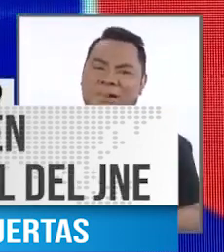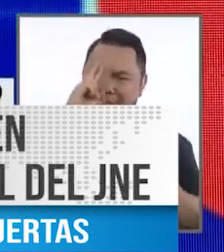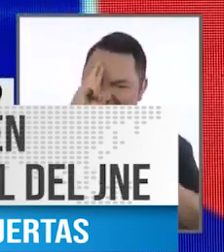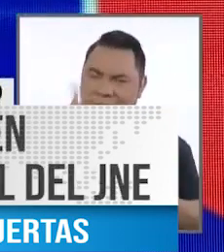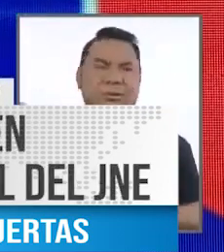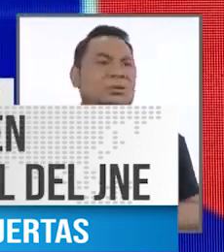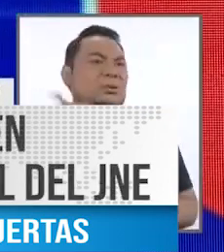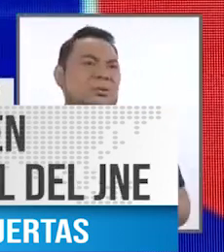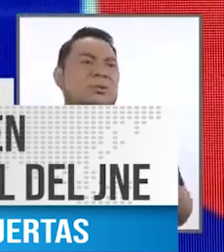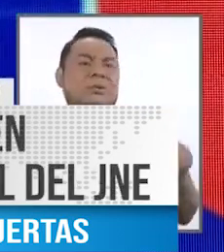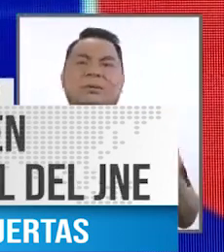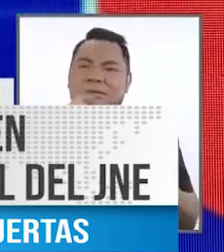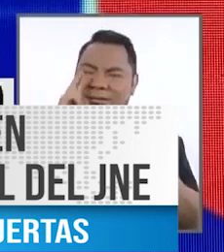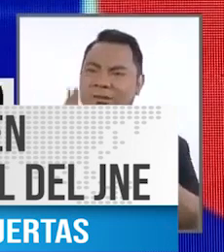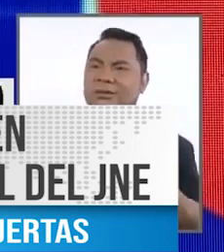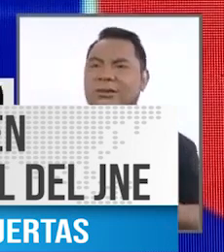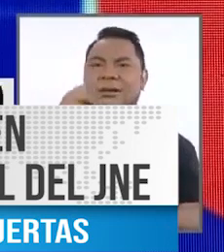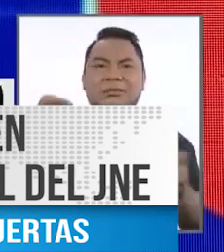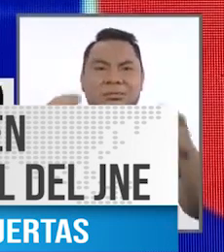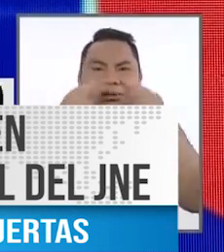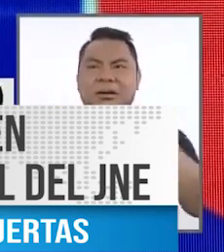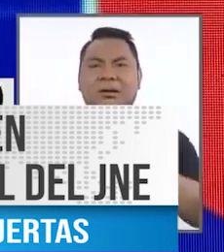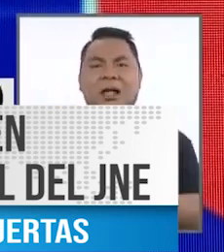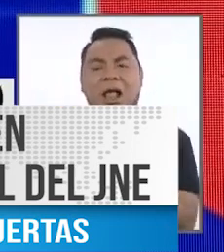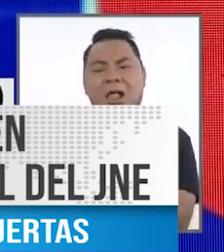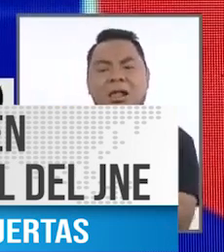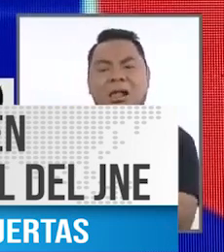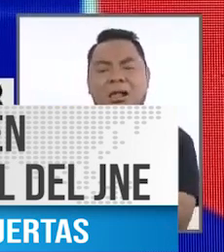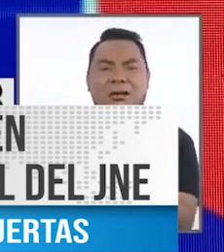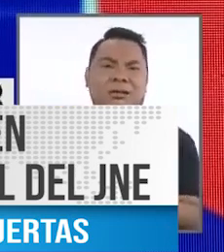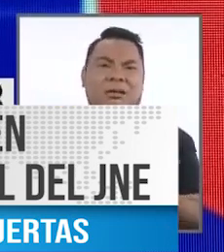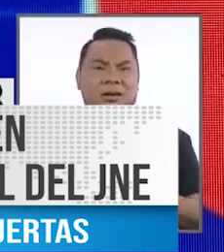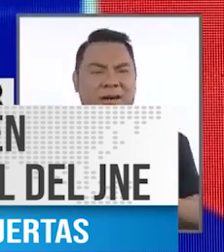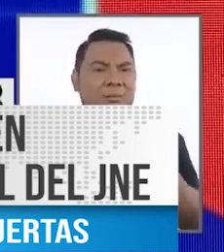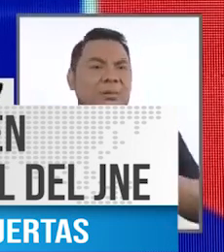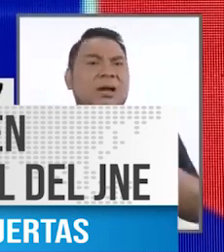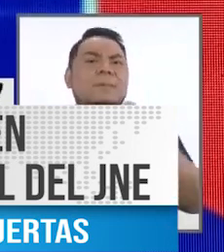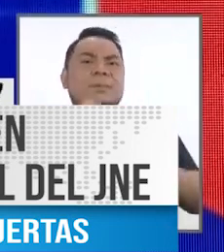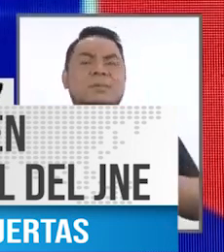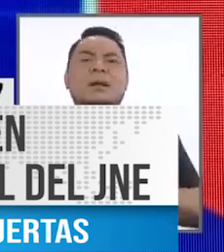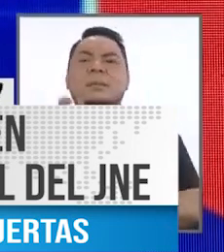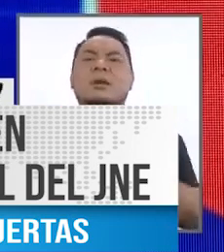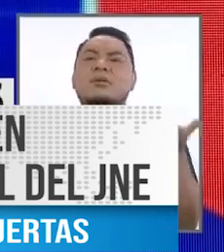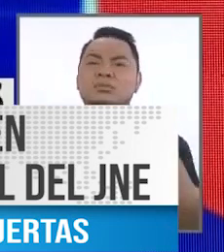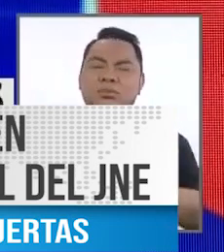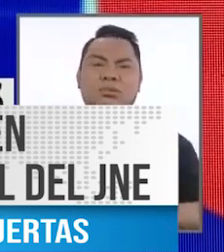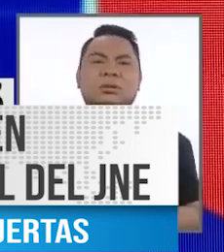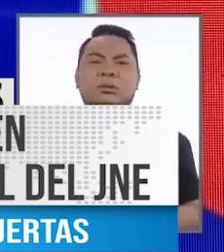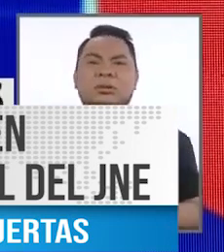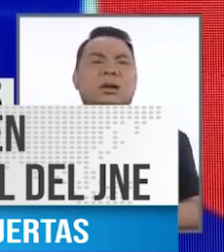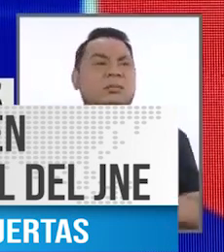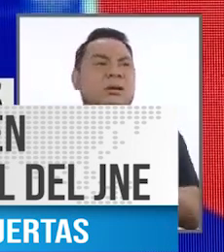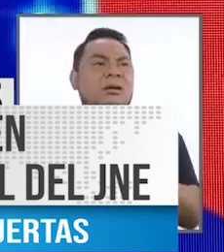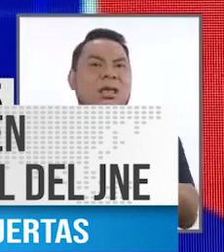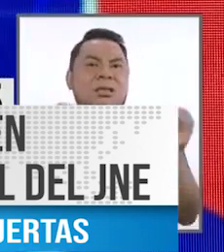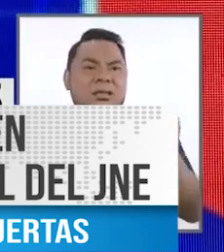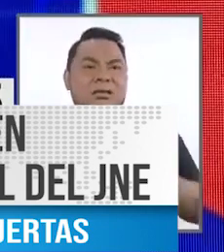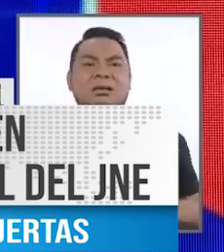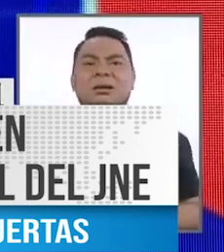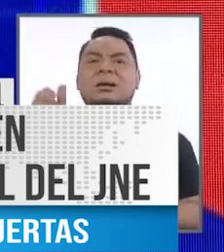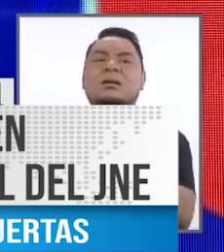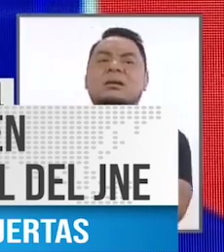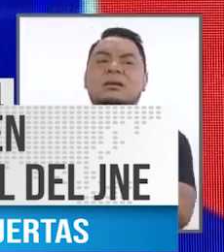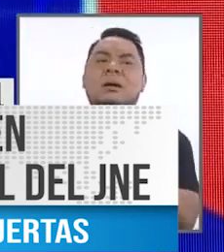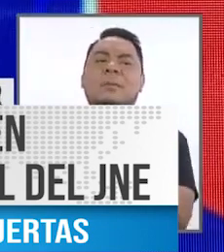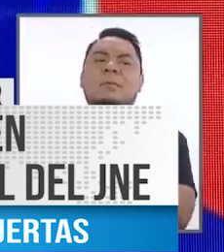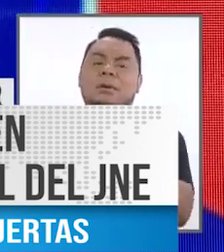respeto a todos ustedes y a todos los peruanos que nos están escuchando. Estamos viviendo una crisis, la gente se está muriendo, la gente no tiene chamba y tenemos candidatos que